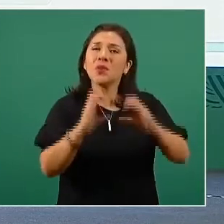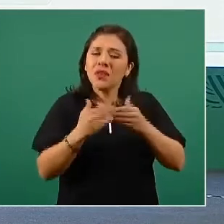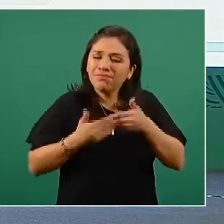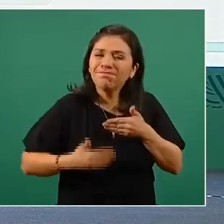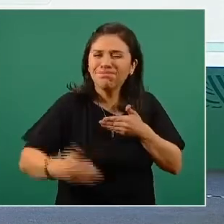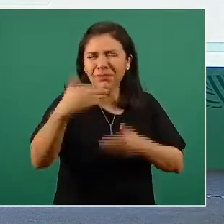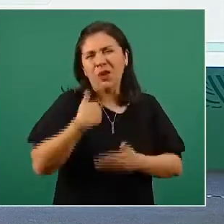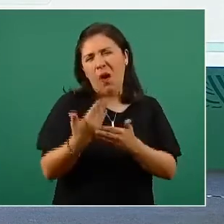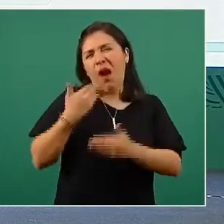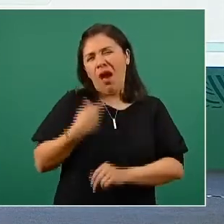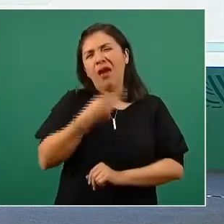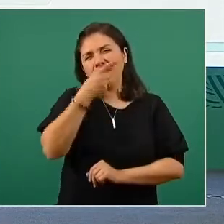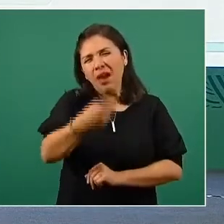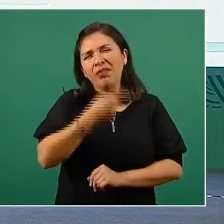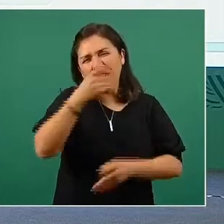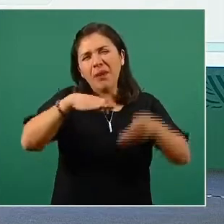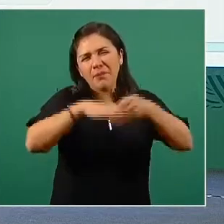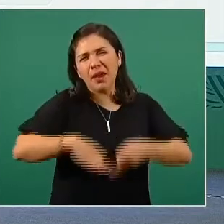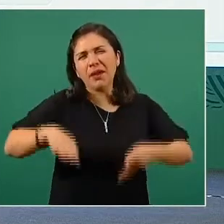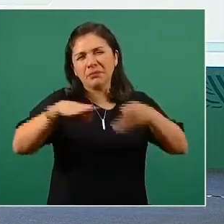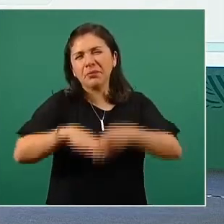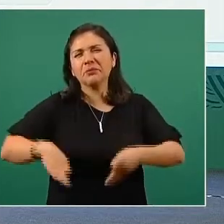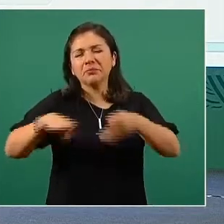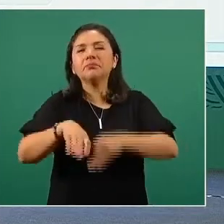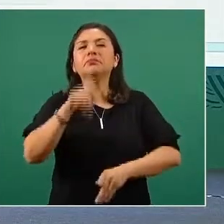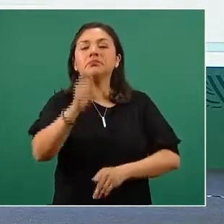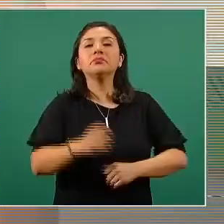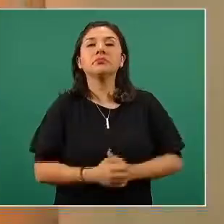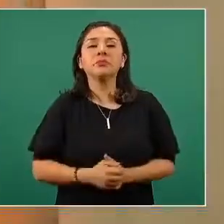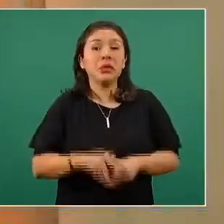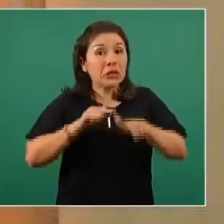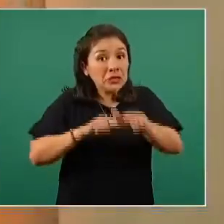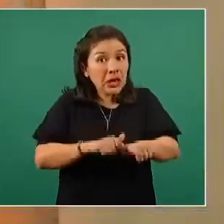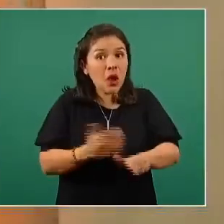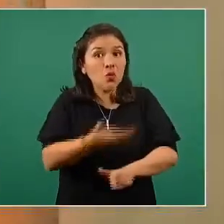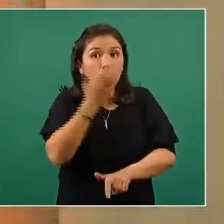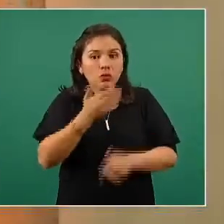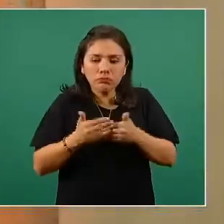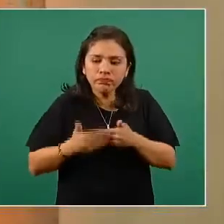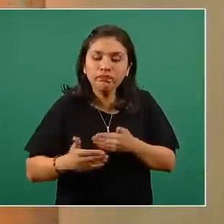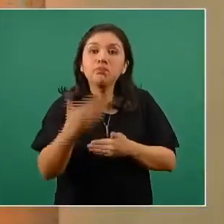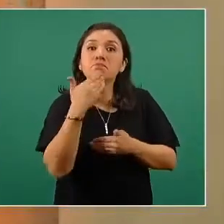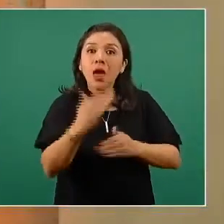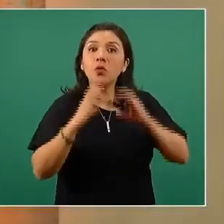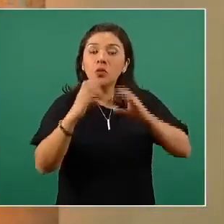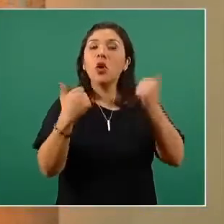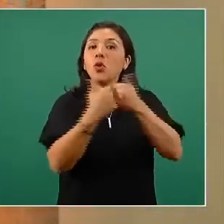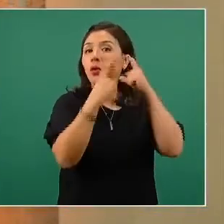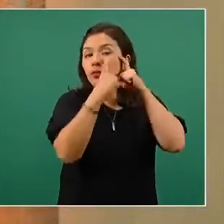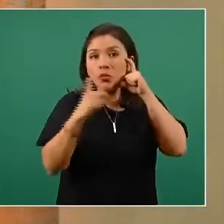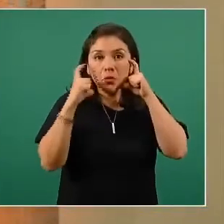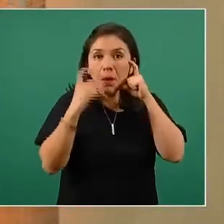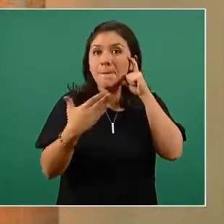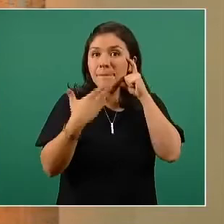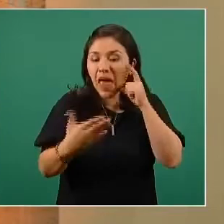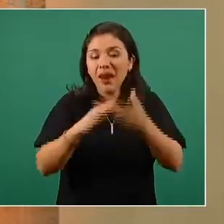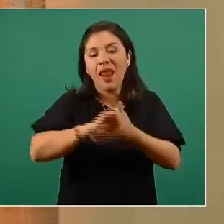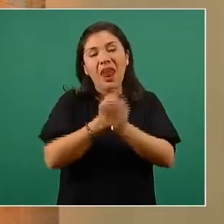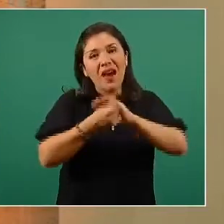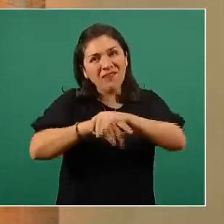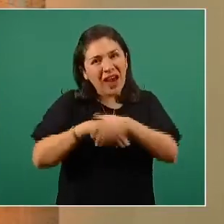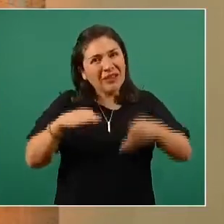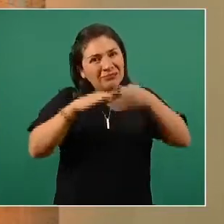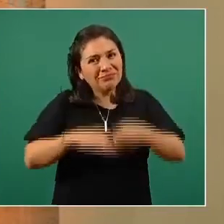hemos comentado con anterioridad en otras emisiones, se siga manteniendo con la población. El uso adecuado de cubrebocas, el lavado de